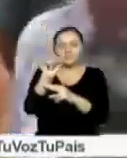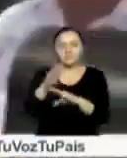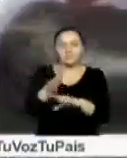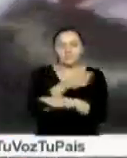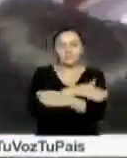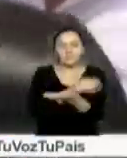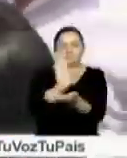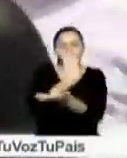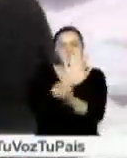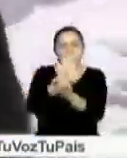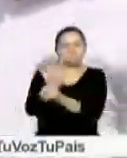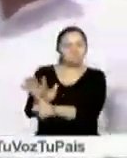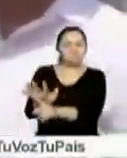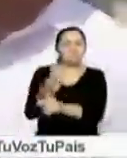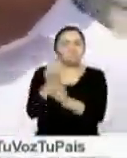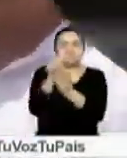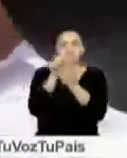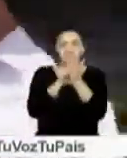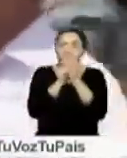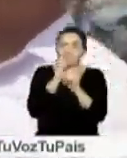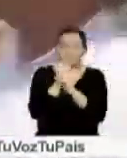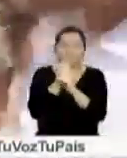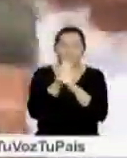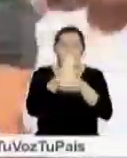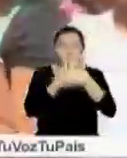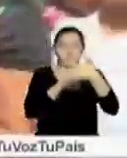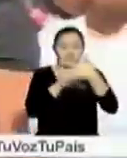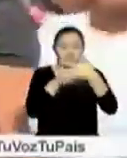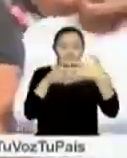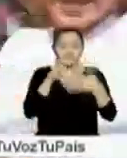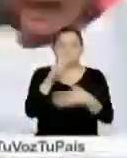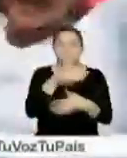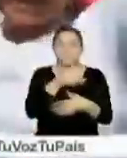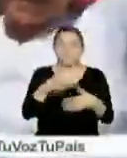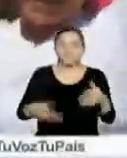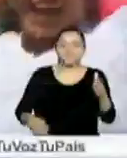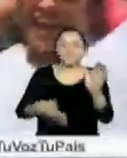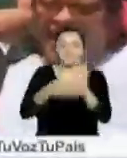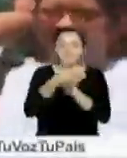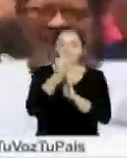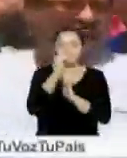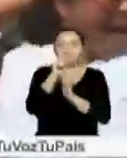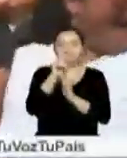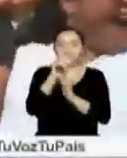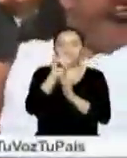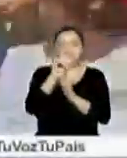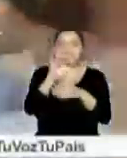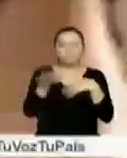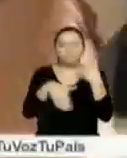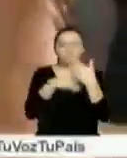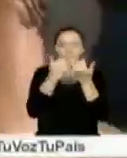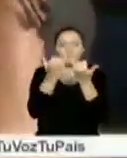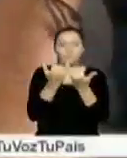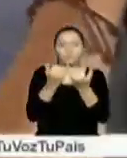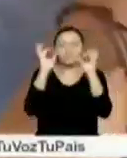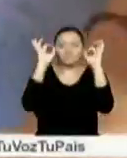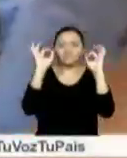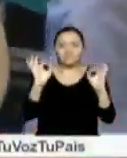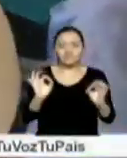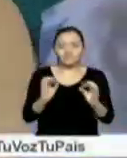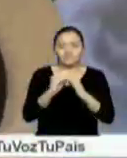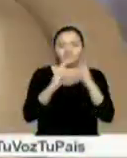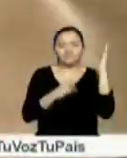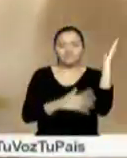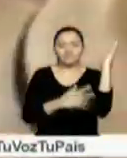durante su agenda de trabajo en Guayaquil el segundo mandatario en el sector de Montes Sinaí entregó varias obras de electrificación que